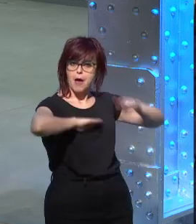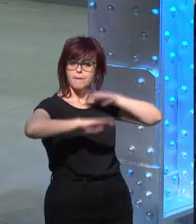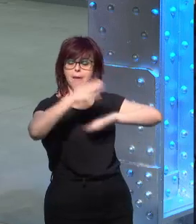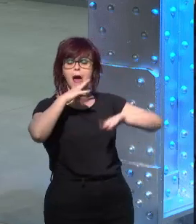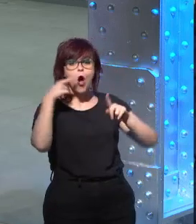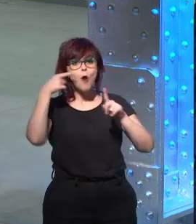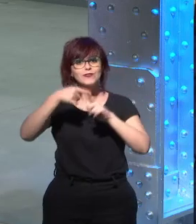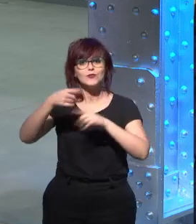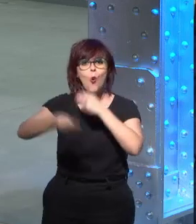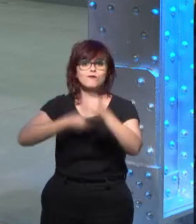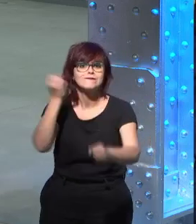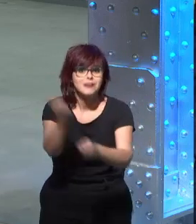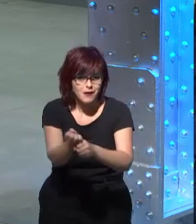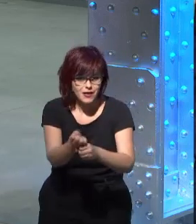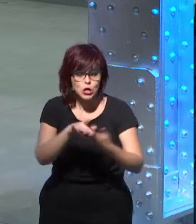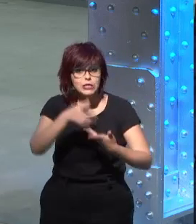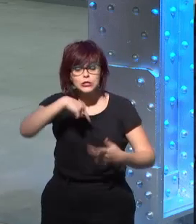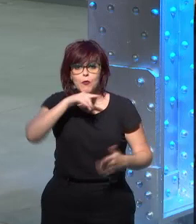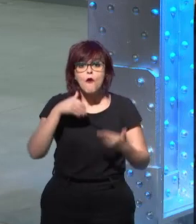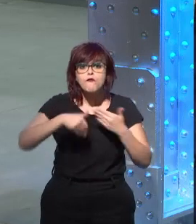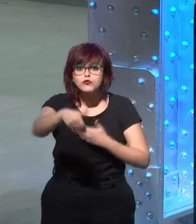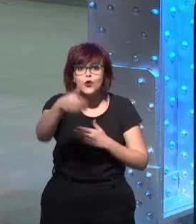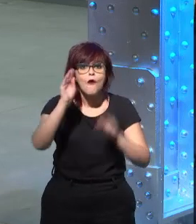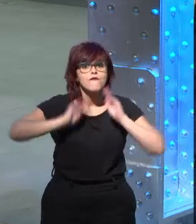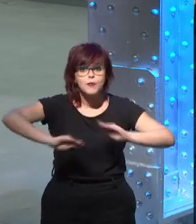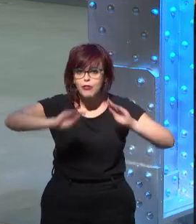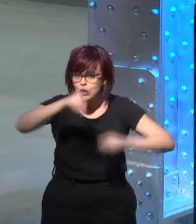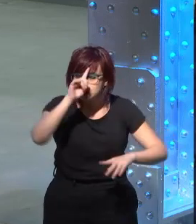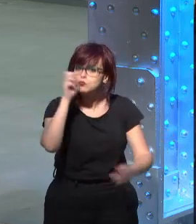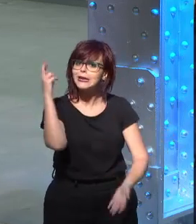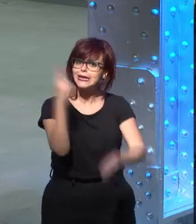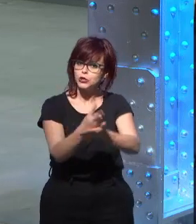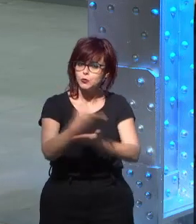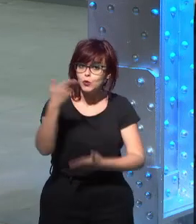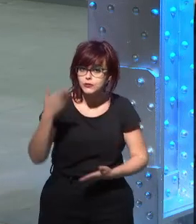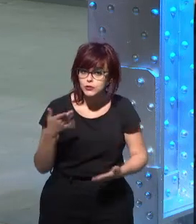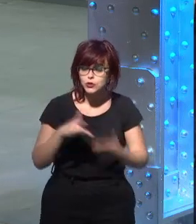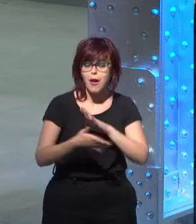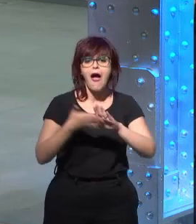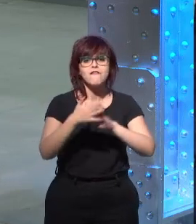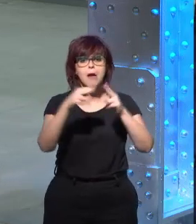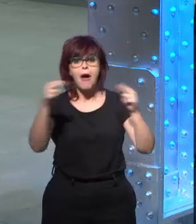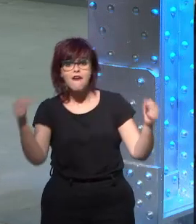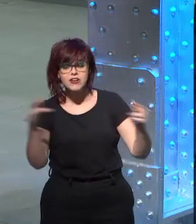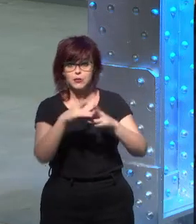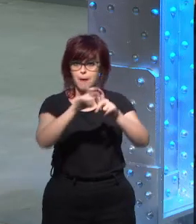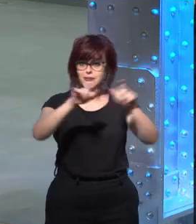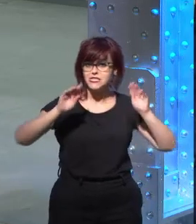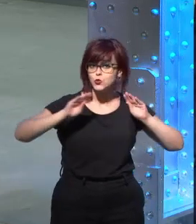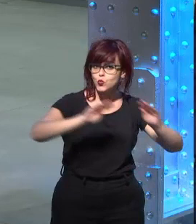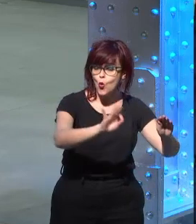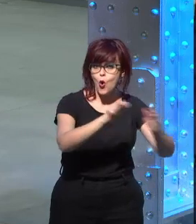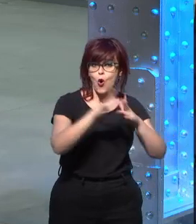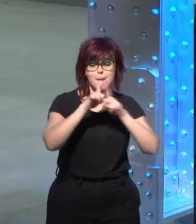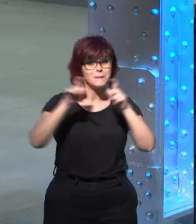y desconocemos para qué futuro tenemos que formar. Es un reto brutal. Cuando hablas de Mapfre, cuando hablas de tu empresa, cuando